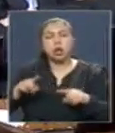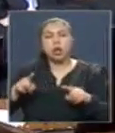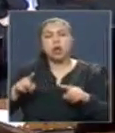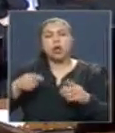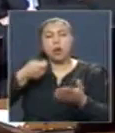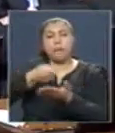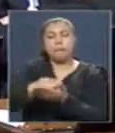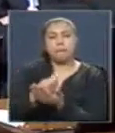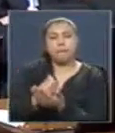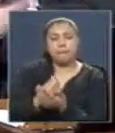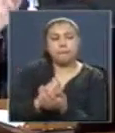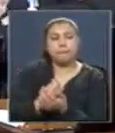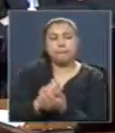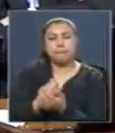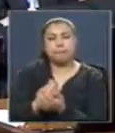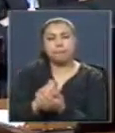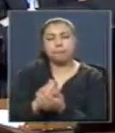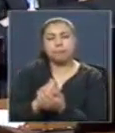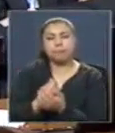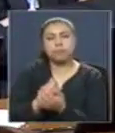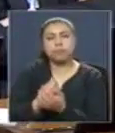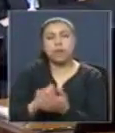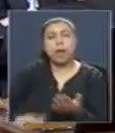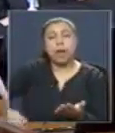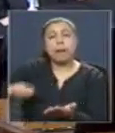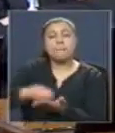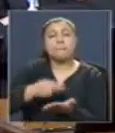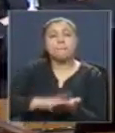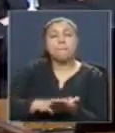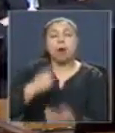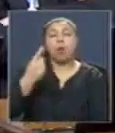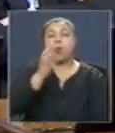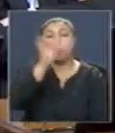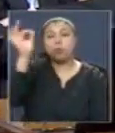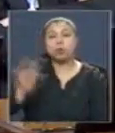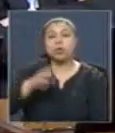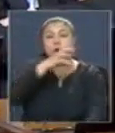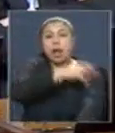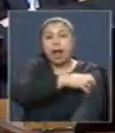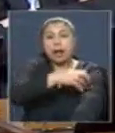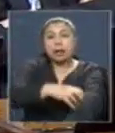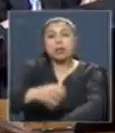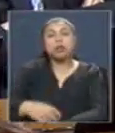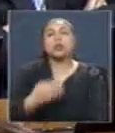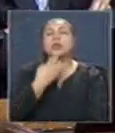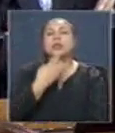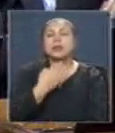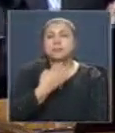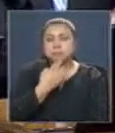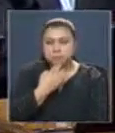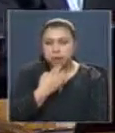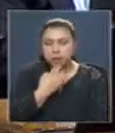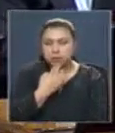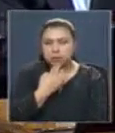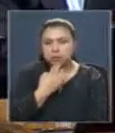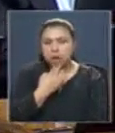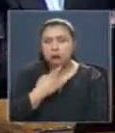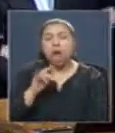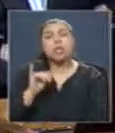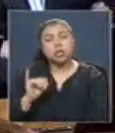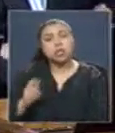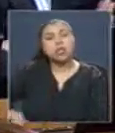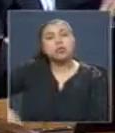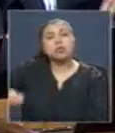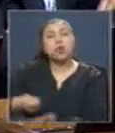compensación. La contribución del 1% a las regiones también es una compensación.